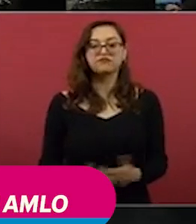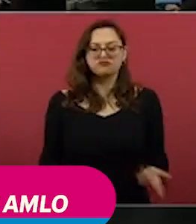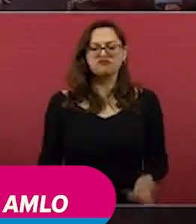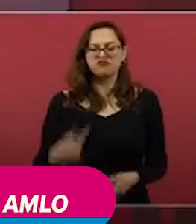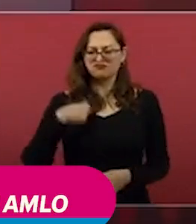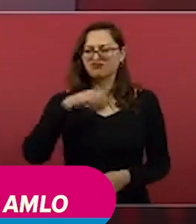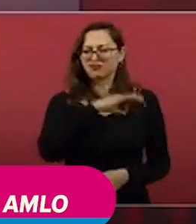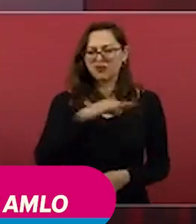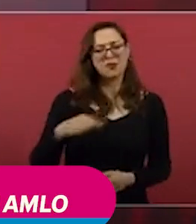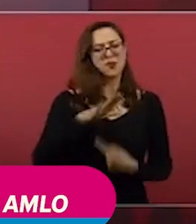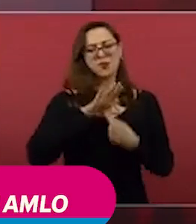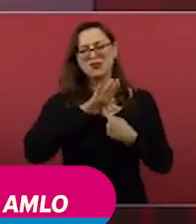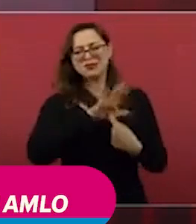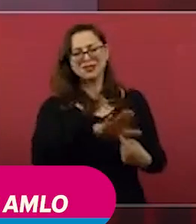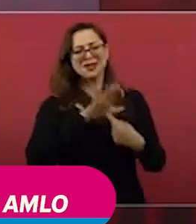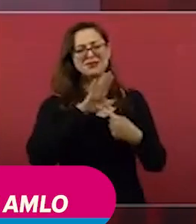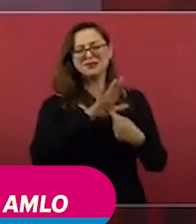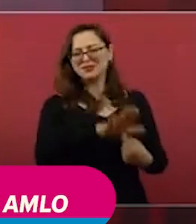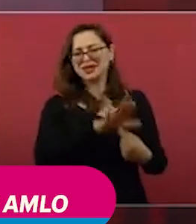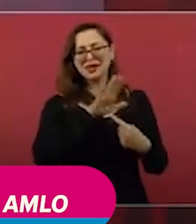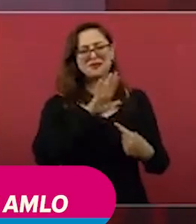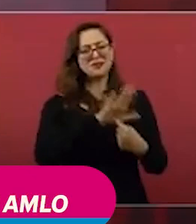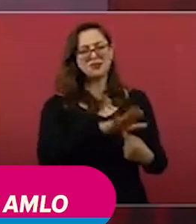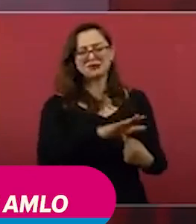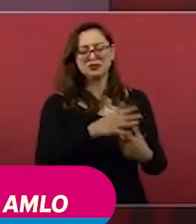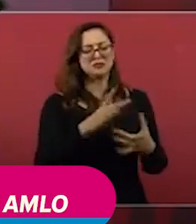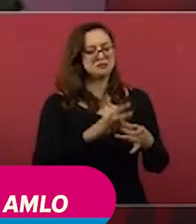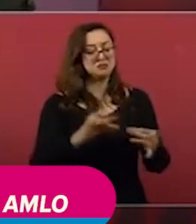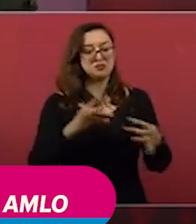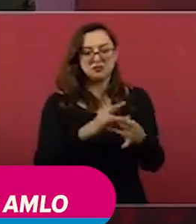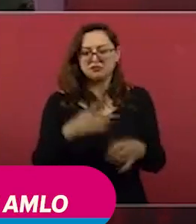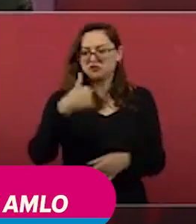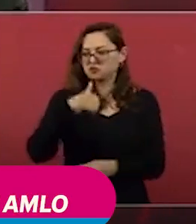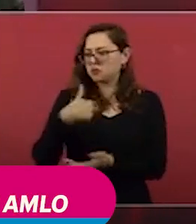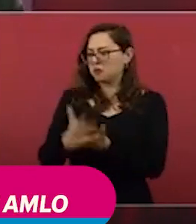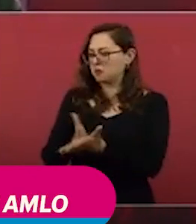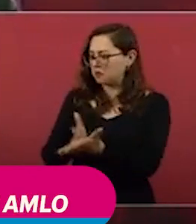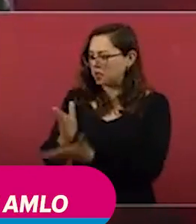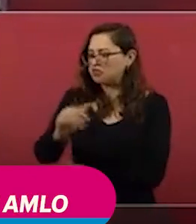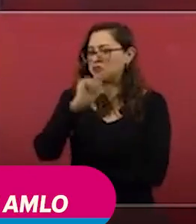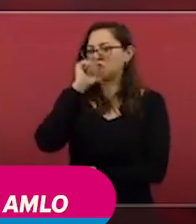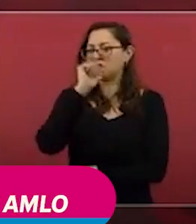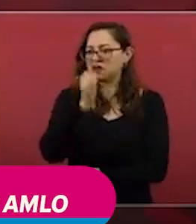todos los argumentos, que no intervengo,